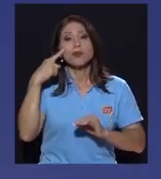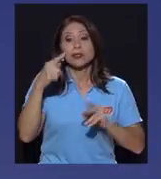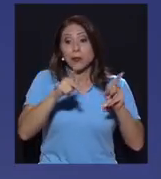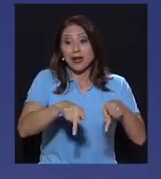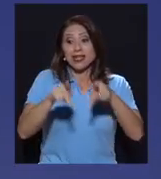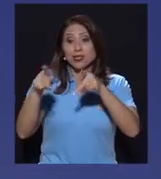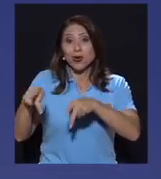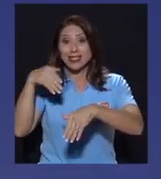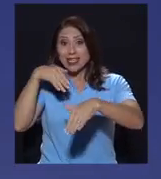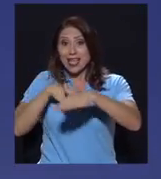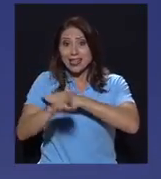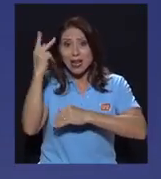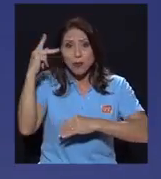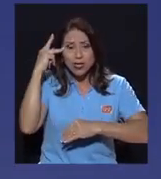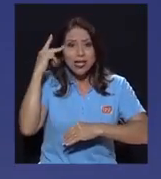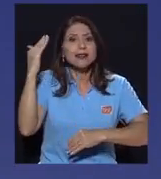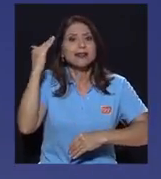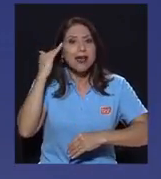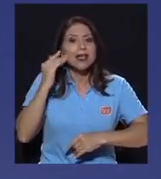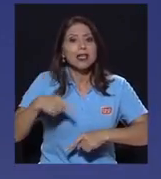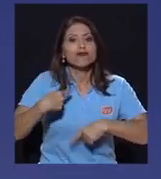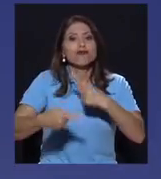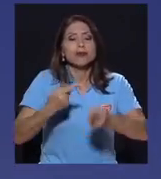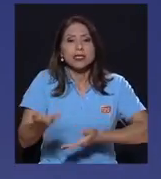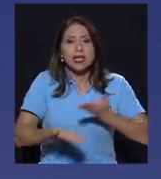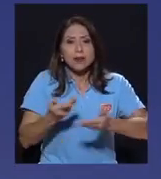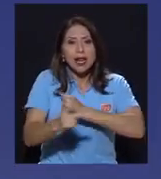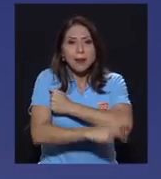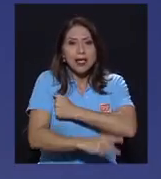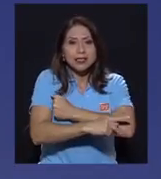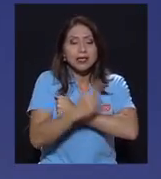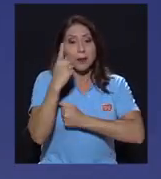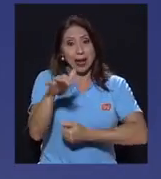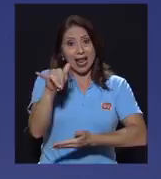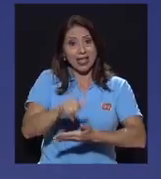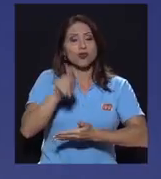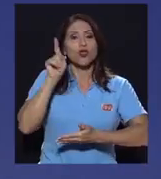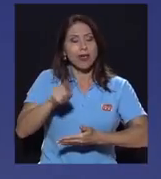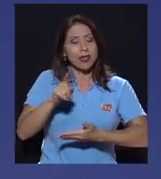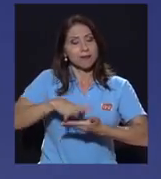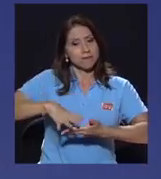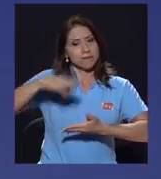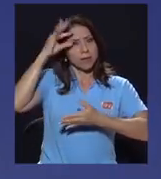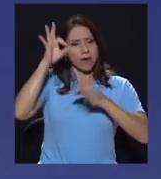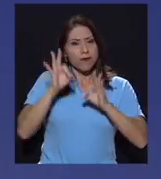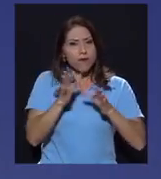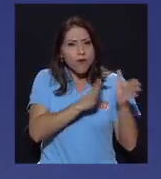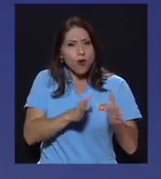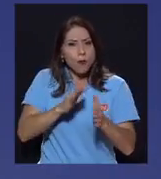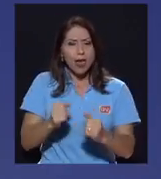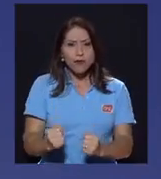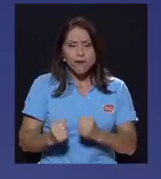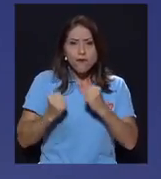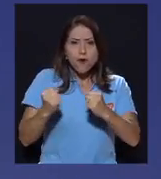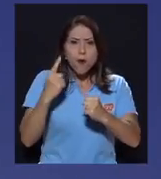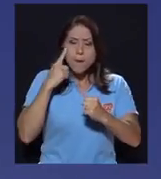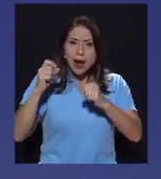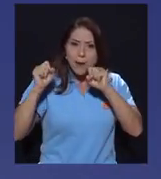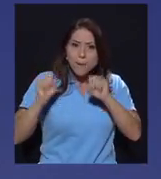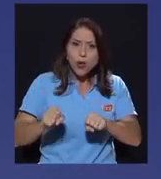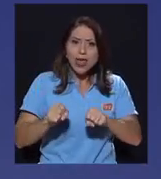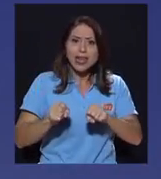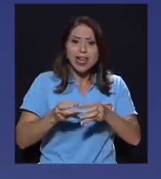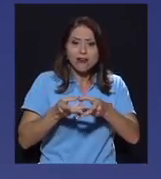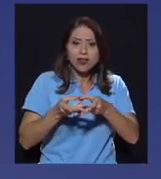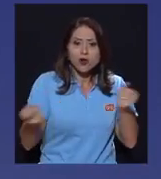política lo hacen sabiendo de que van a servir al país y para eso tienen que estar formados y lo suficientemente sólidos para poder resolver a